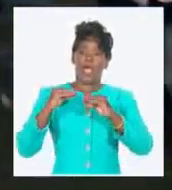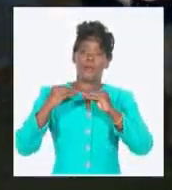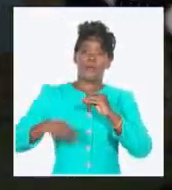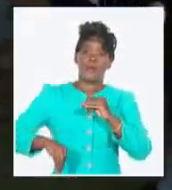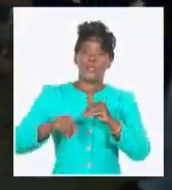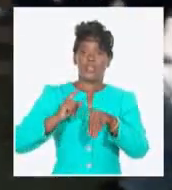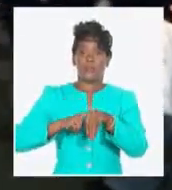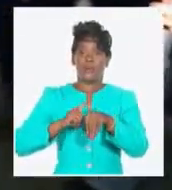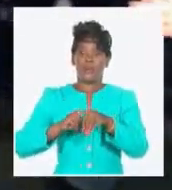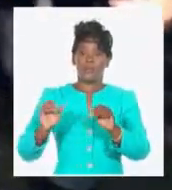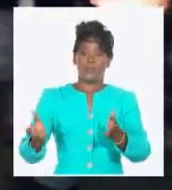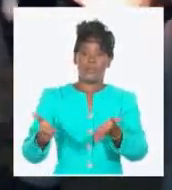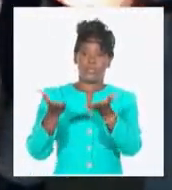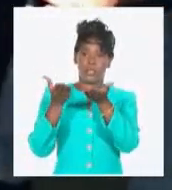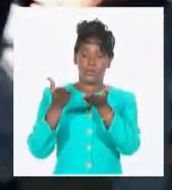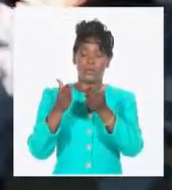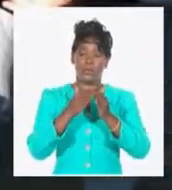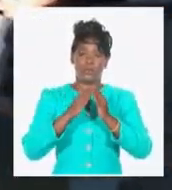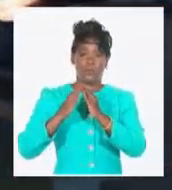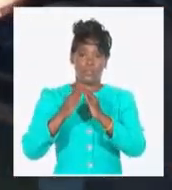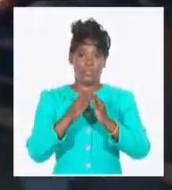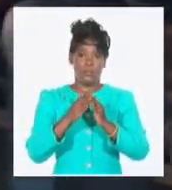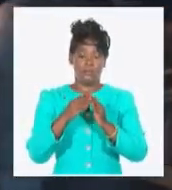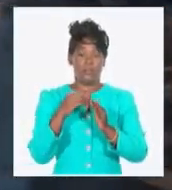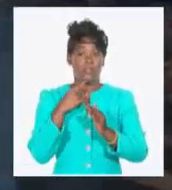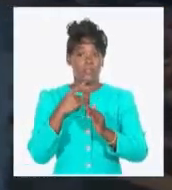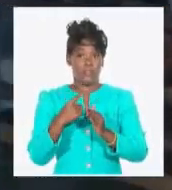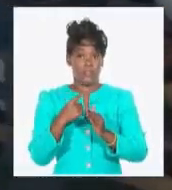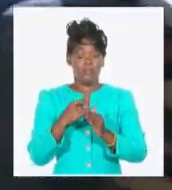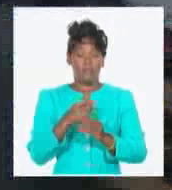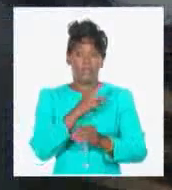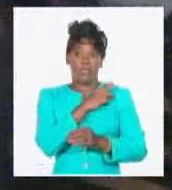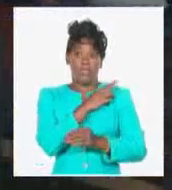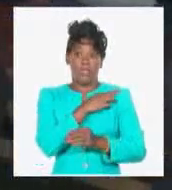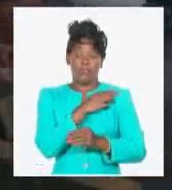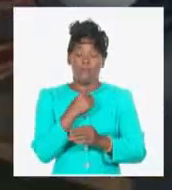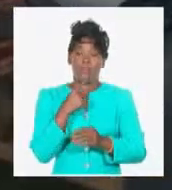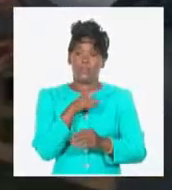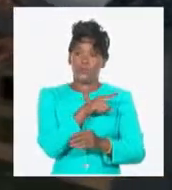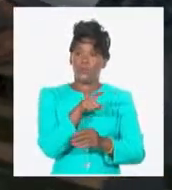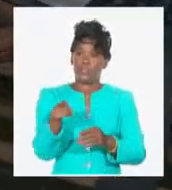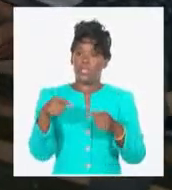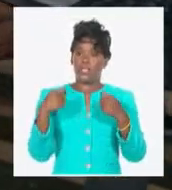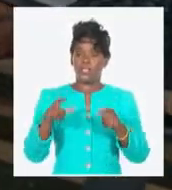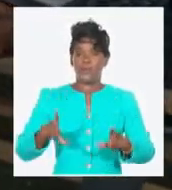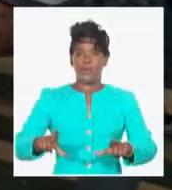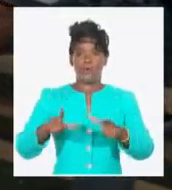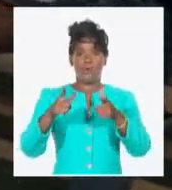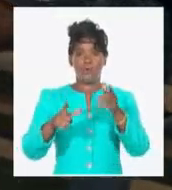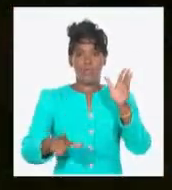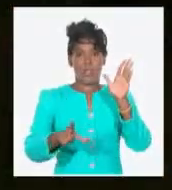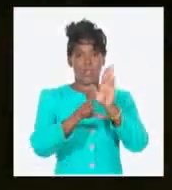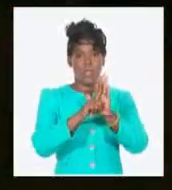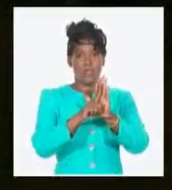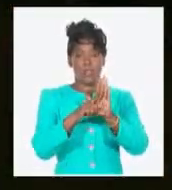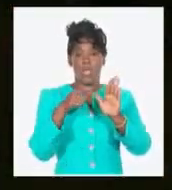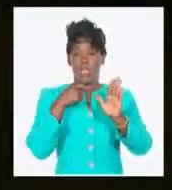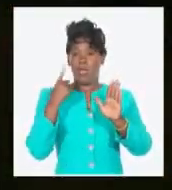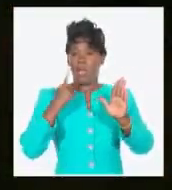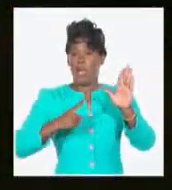zona. Asimismo, insistió en la necesidad de hacer cumplir la ley ante la ocurrencia de delitos y de cumplir los acuerdos